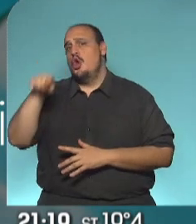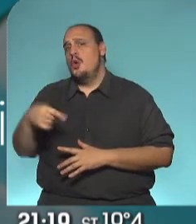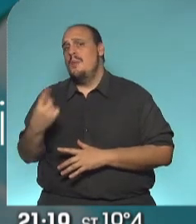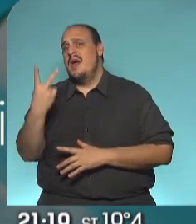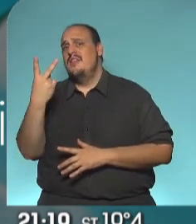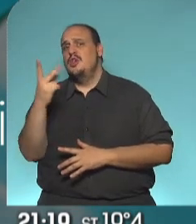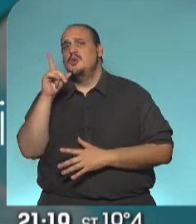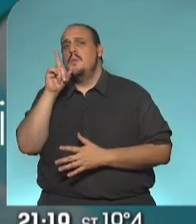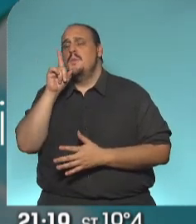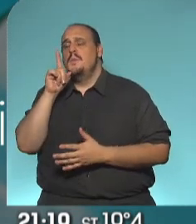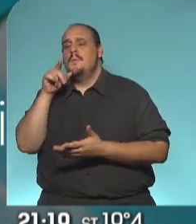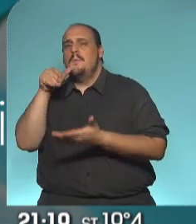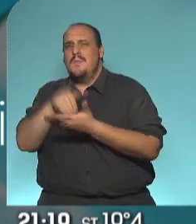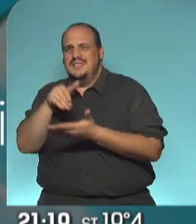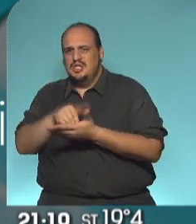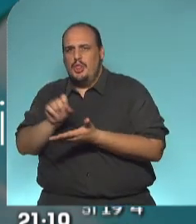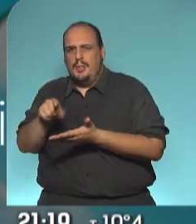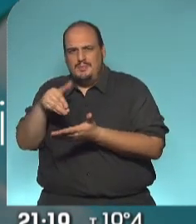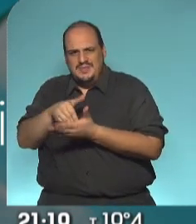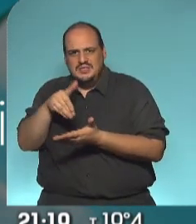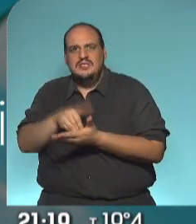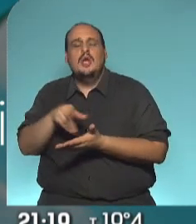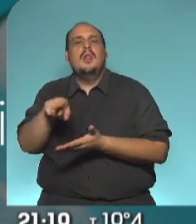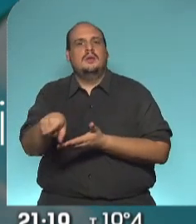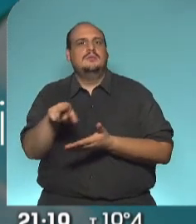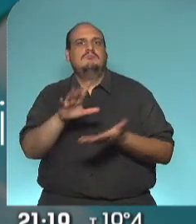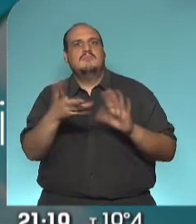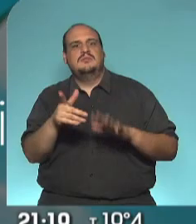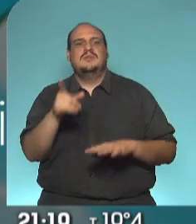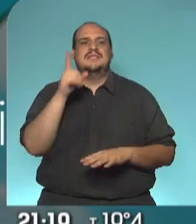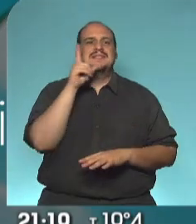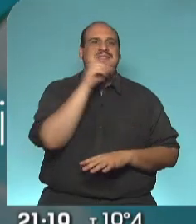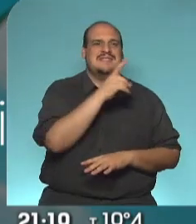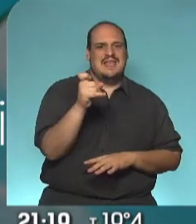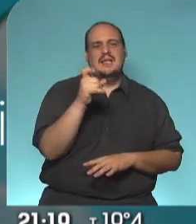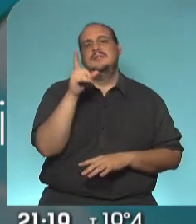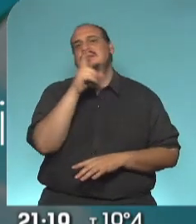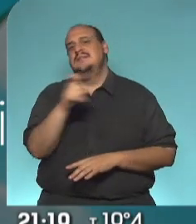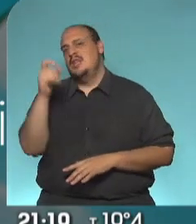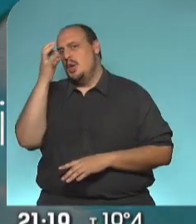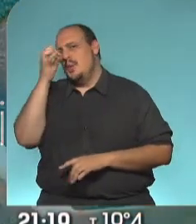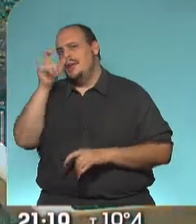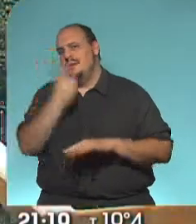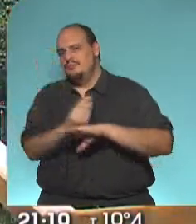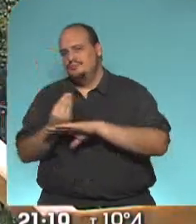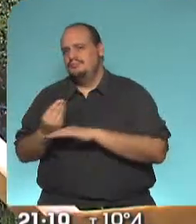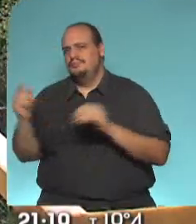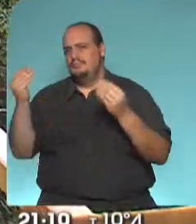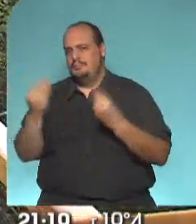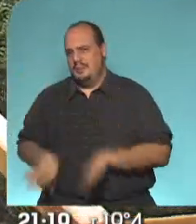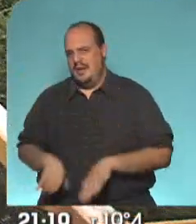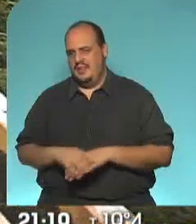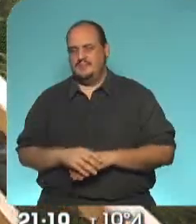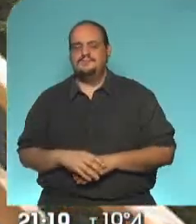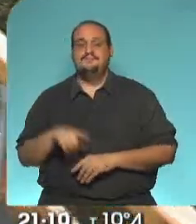de dólares con la consecuente destrucción de entre 100 y 120 millones de puestos de trabajo en argentina